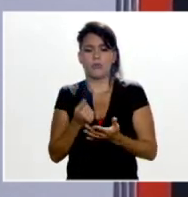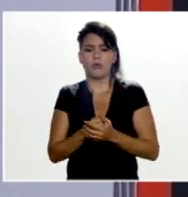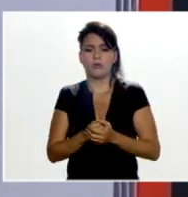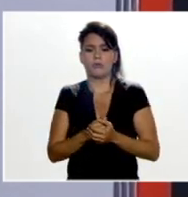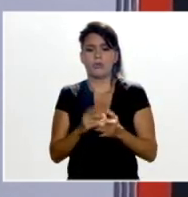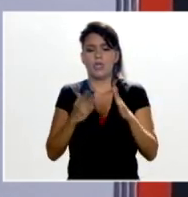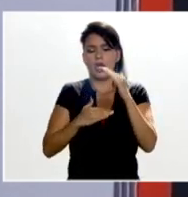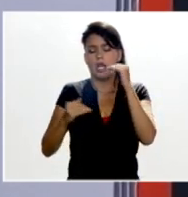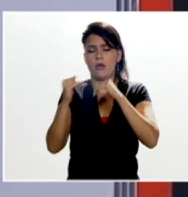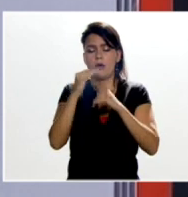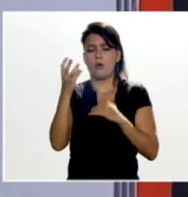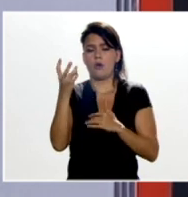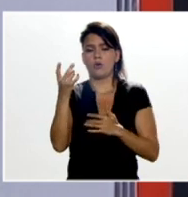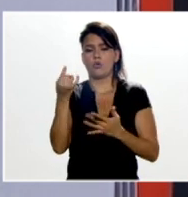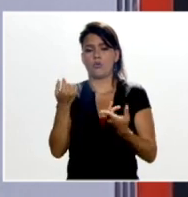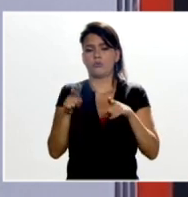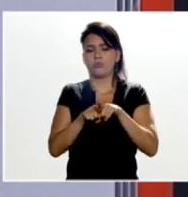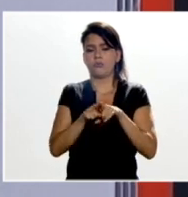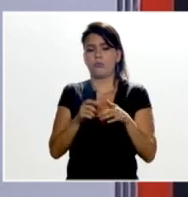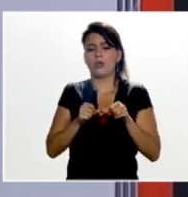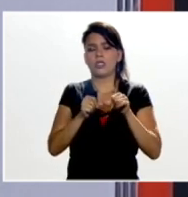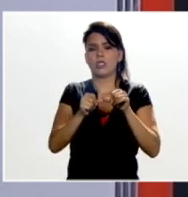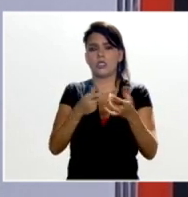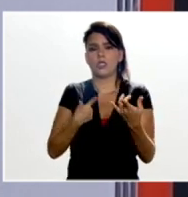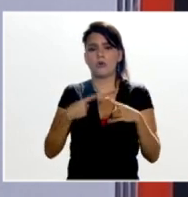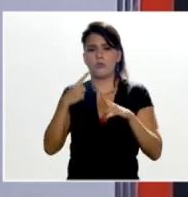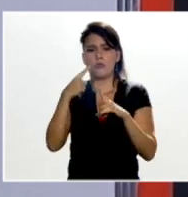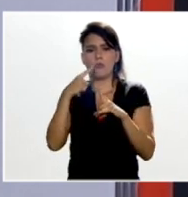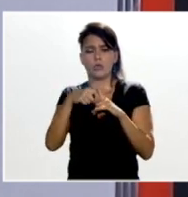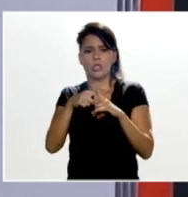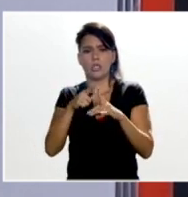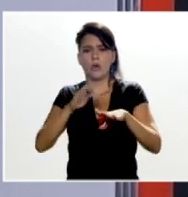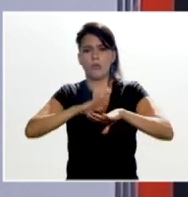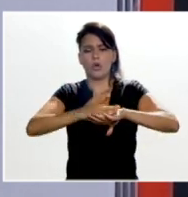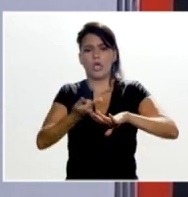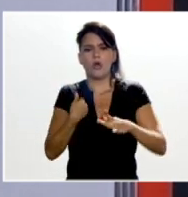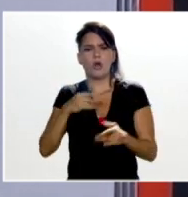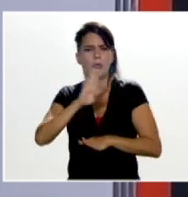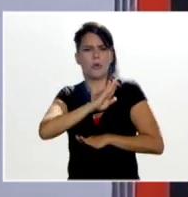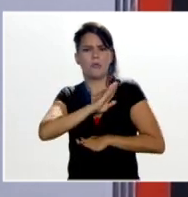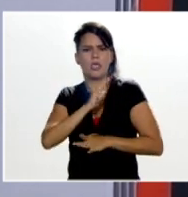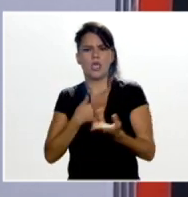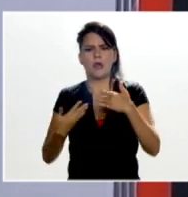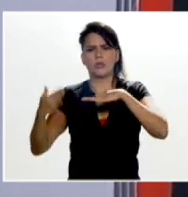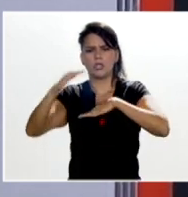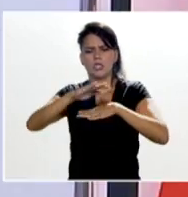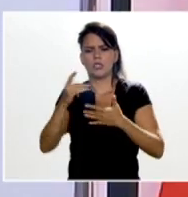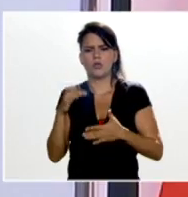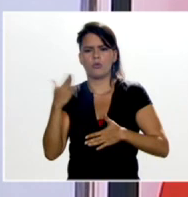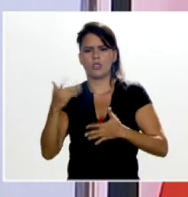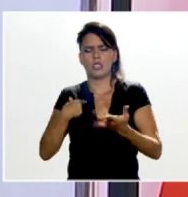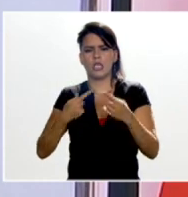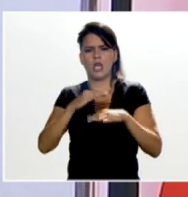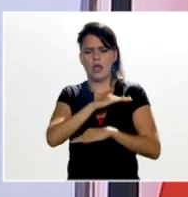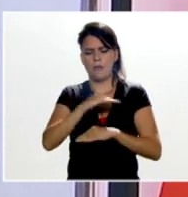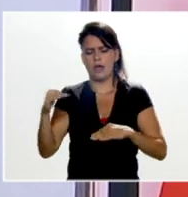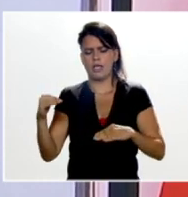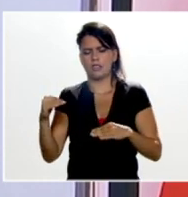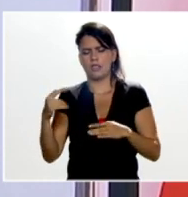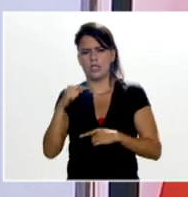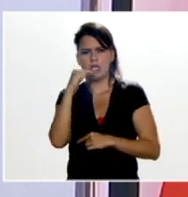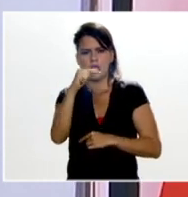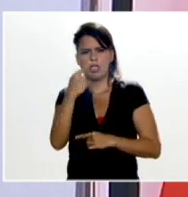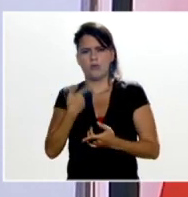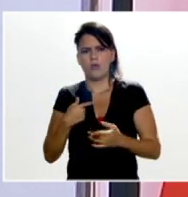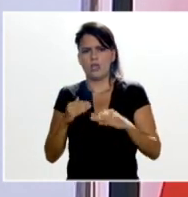elevado a un número par, va a seguir dando positivo, porque esa es una propiedad de la potenciación, que dice que cuando la base es negativa y el exponente es par, como